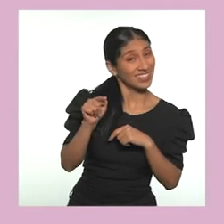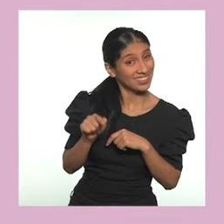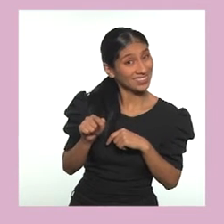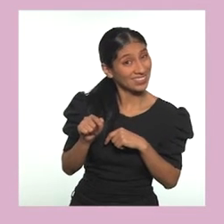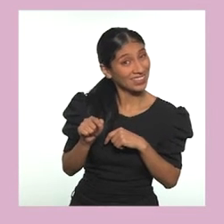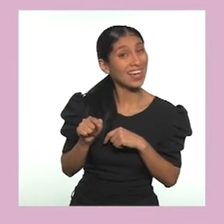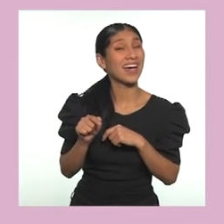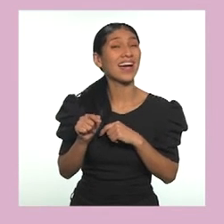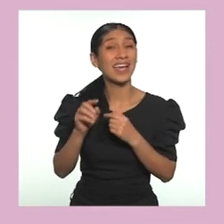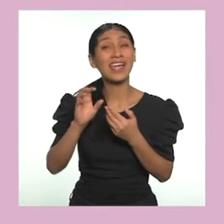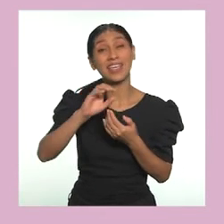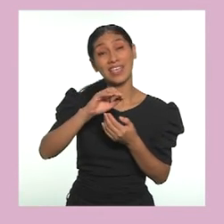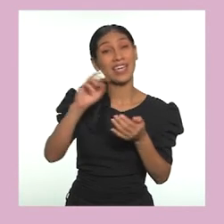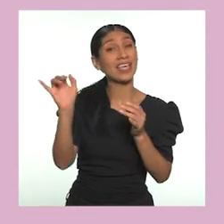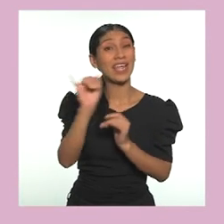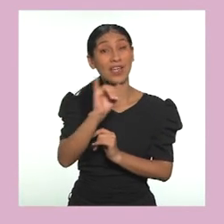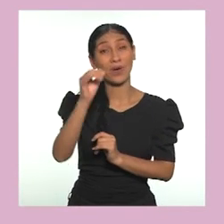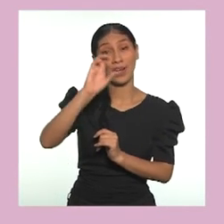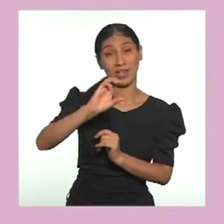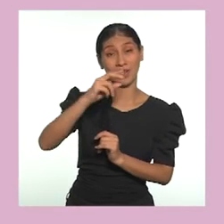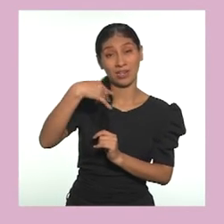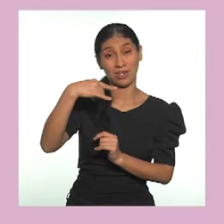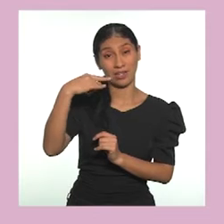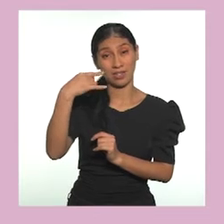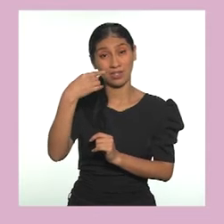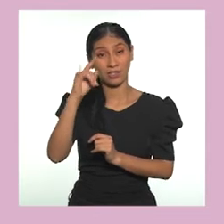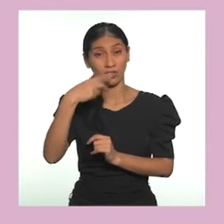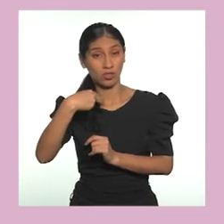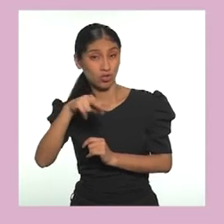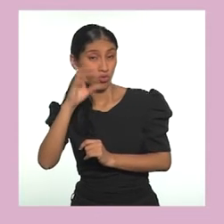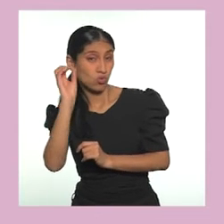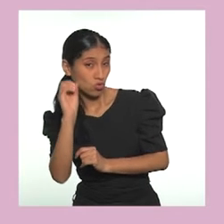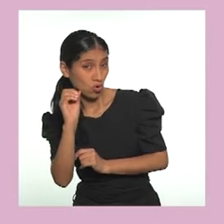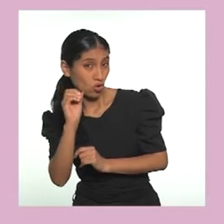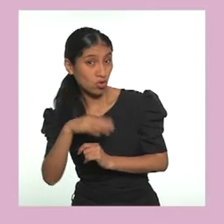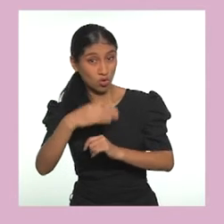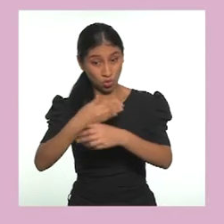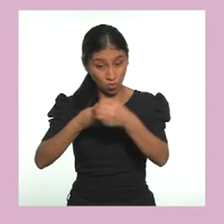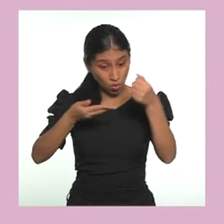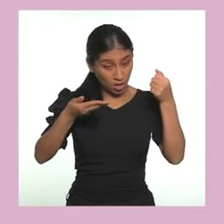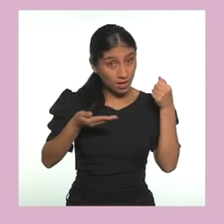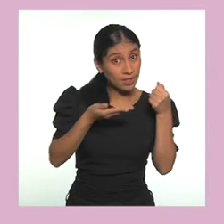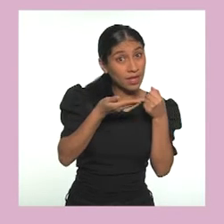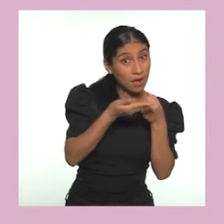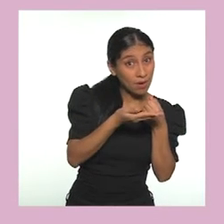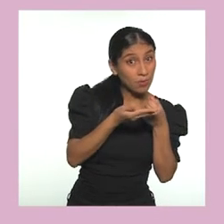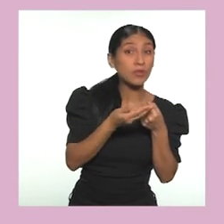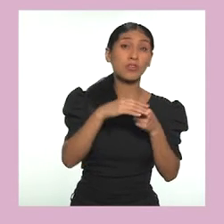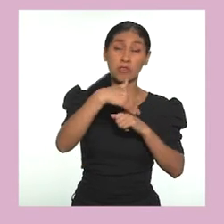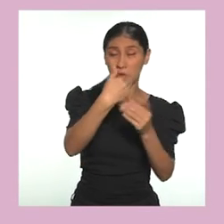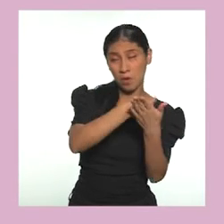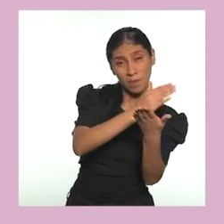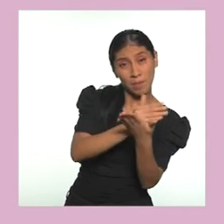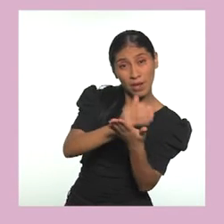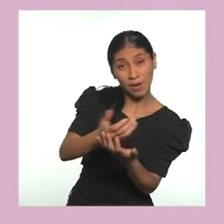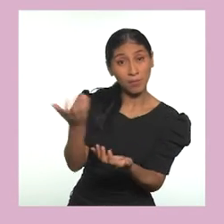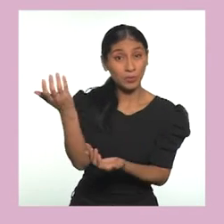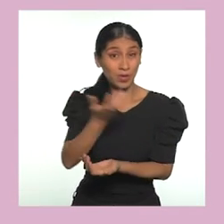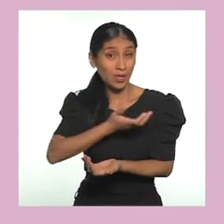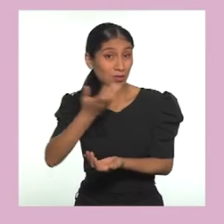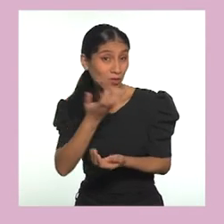esa era nuestro chuño. Lo guardábamos y lo íbamos comiendo en